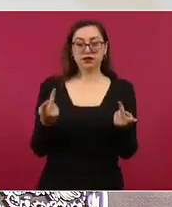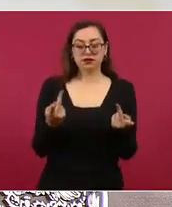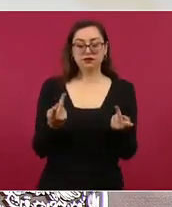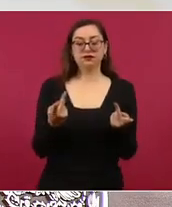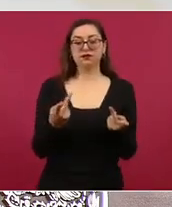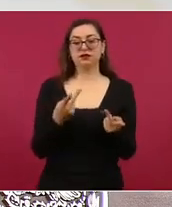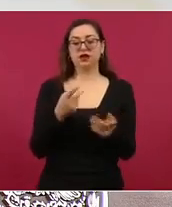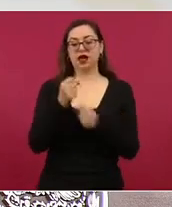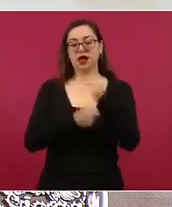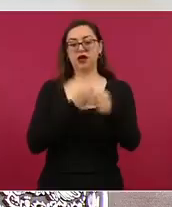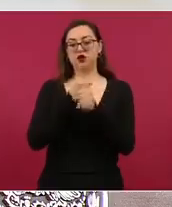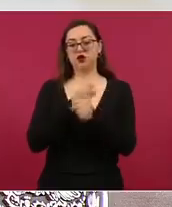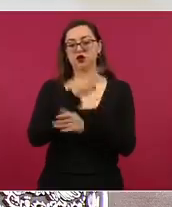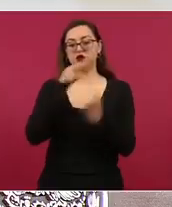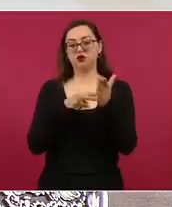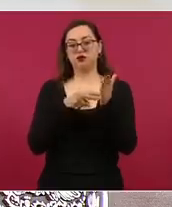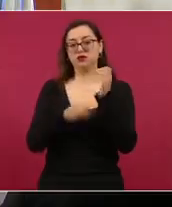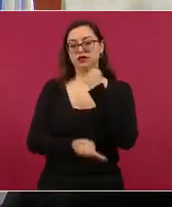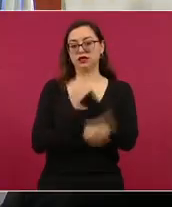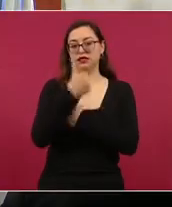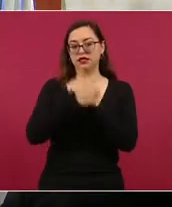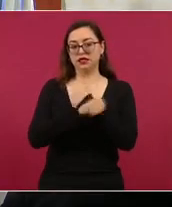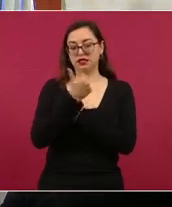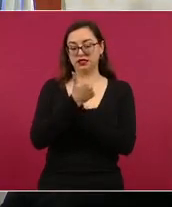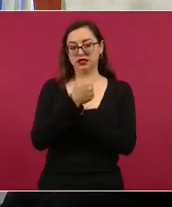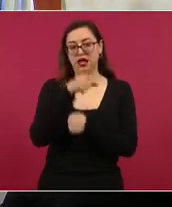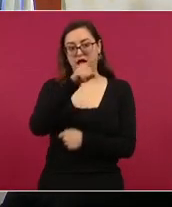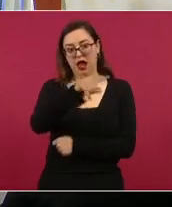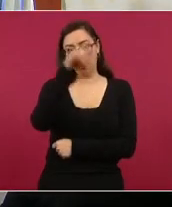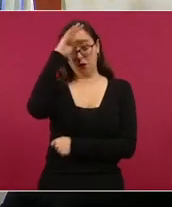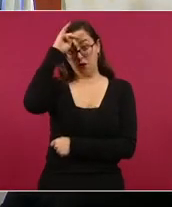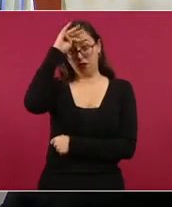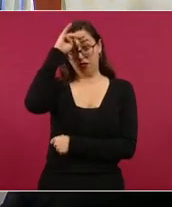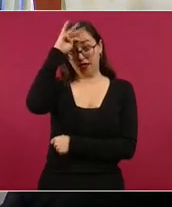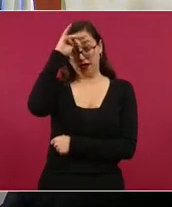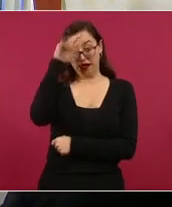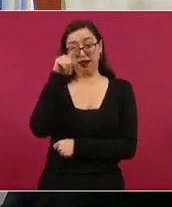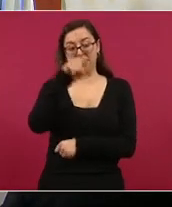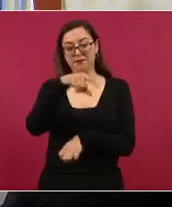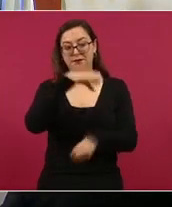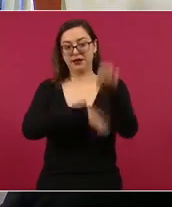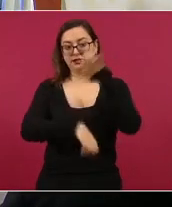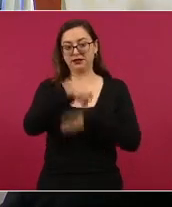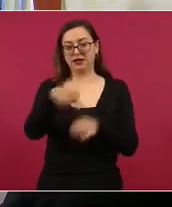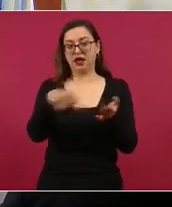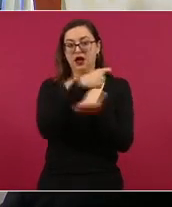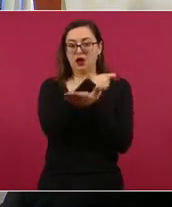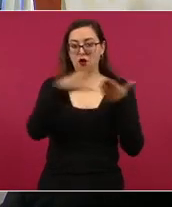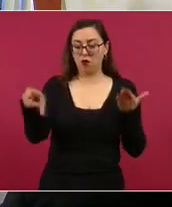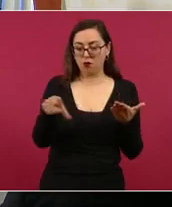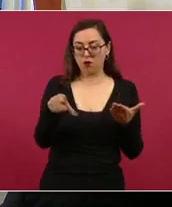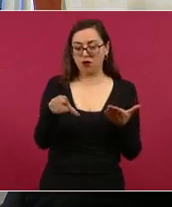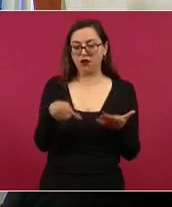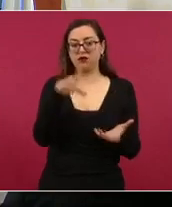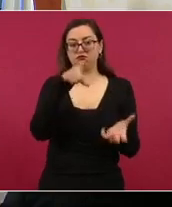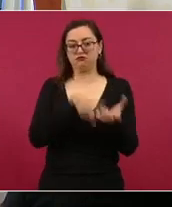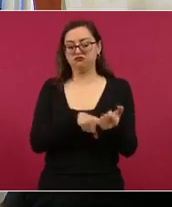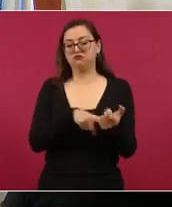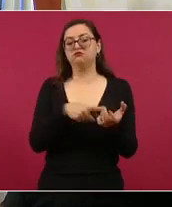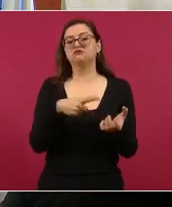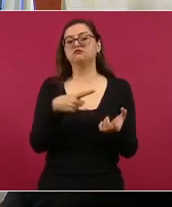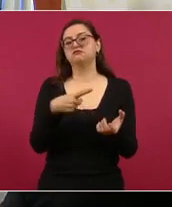en el 2016 la comercializadora e innovadora de Monterrey SASB, cuyo giro es la instalación de redes y sistemas